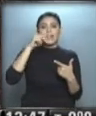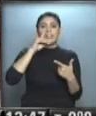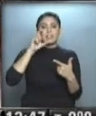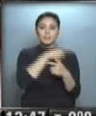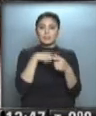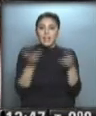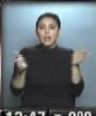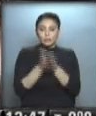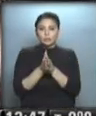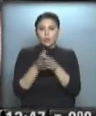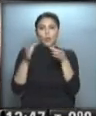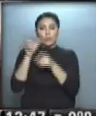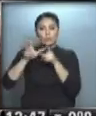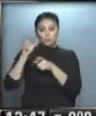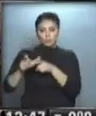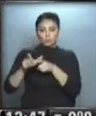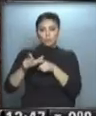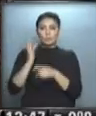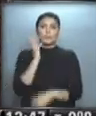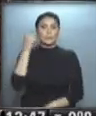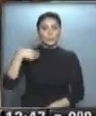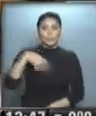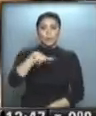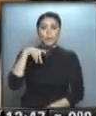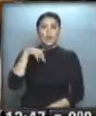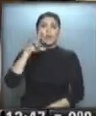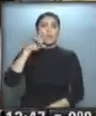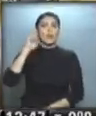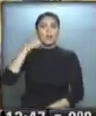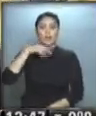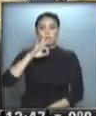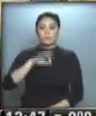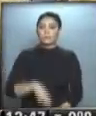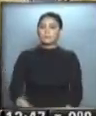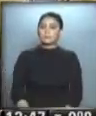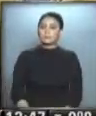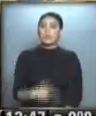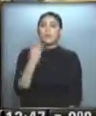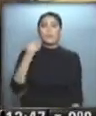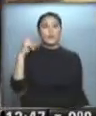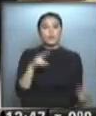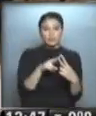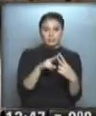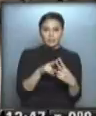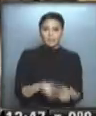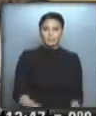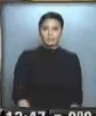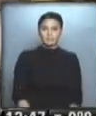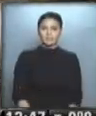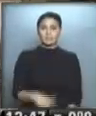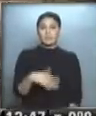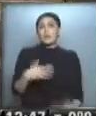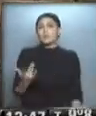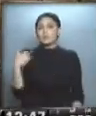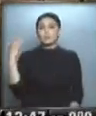militantes del centro de jubilados a hermandad en villa lugano cámara y el motivo de este encuentro aquí puede venir este